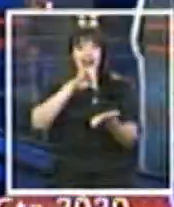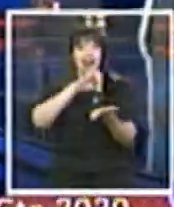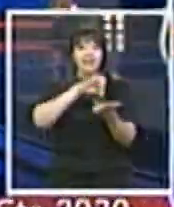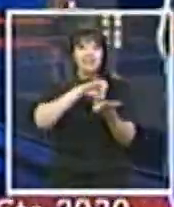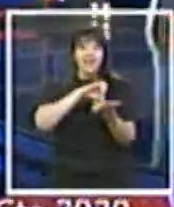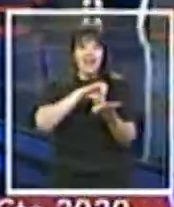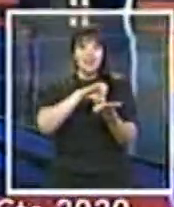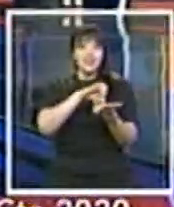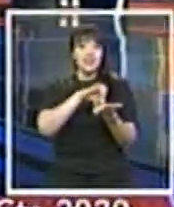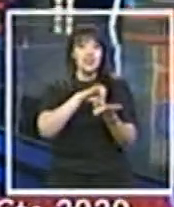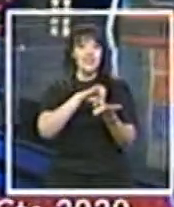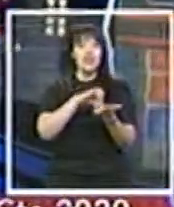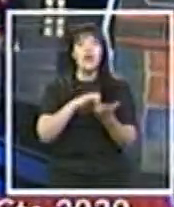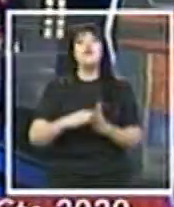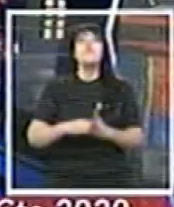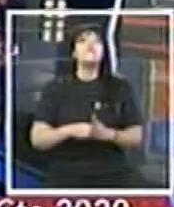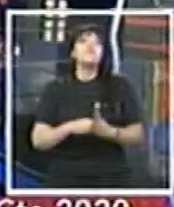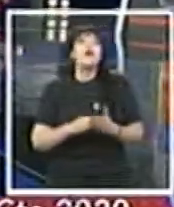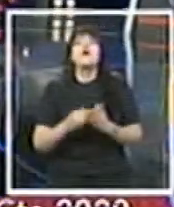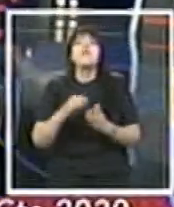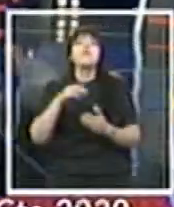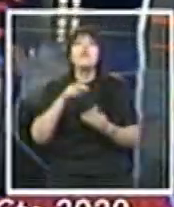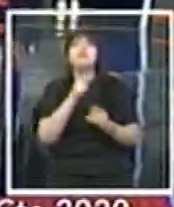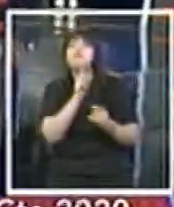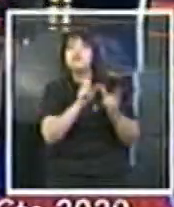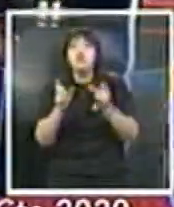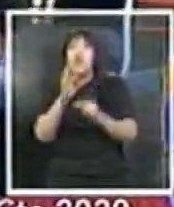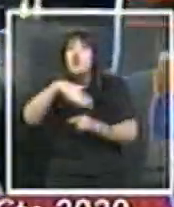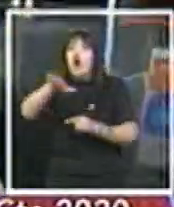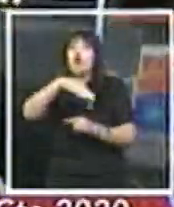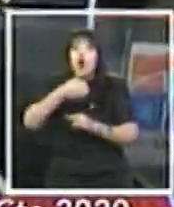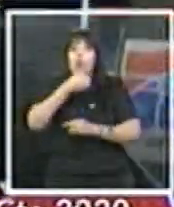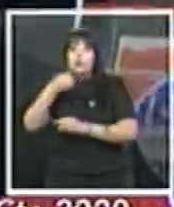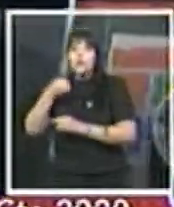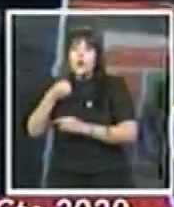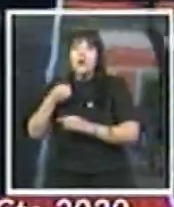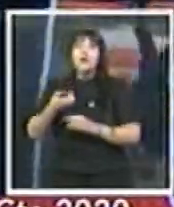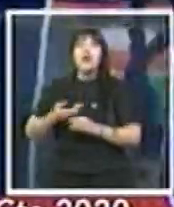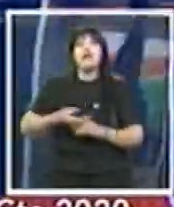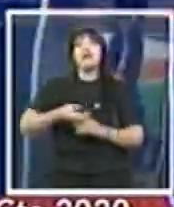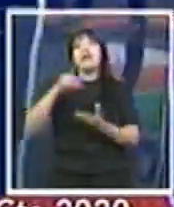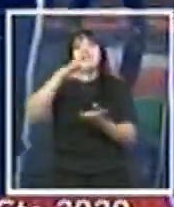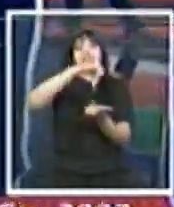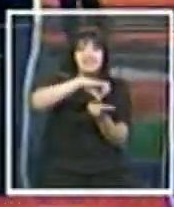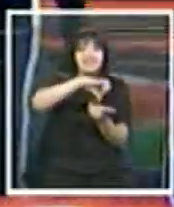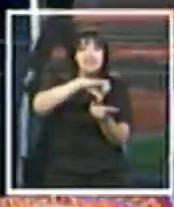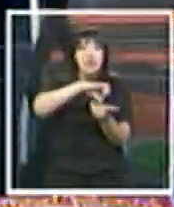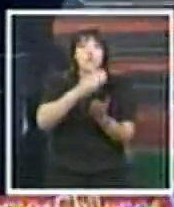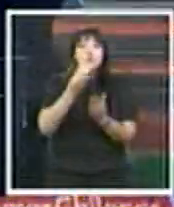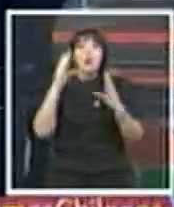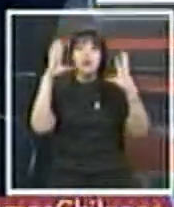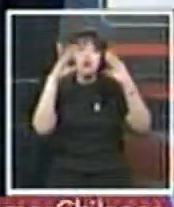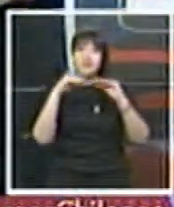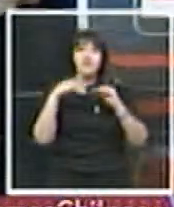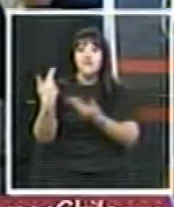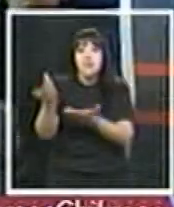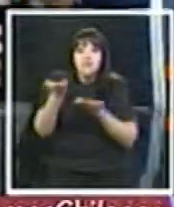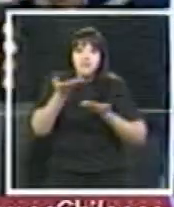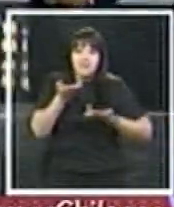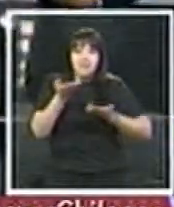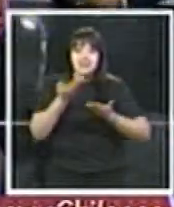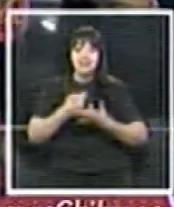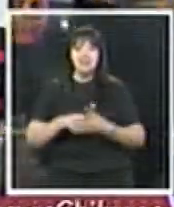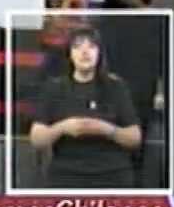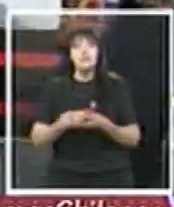vénganse para el centro. Diana, Martín, Pancho, Eduardo, porque estamos con Carmen Gloria en la zona centro. Buenas noches, bienvenidos. Estamos con